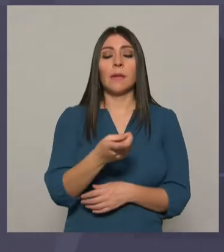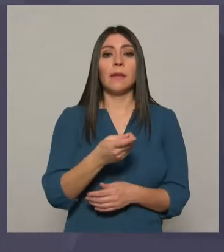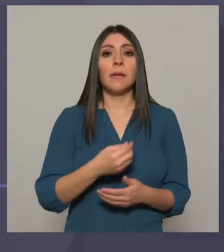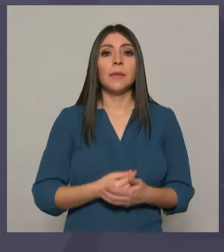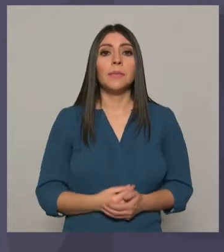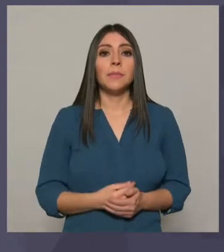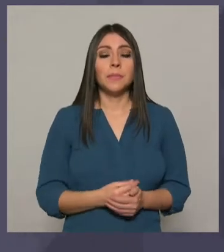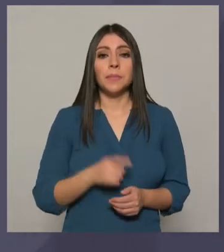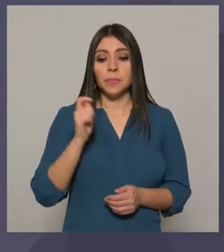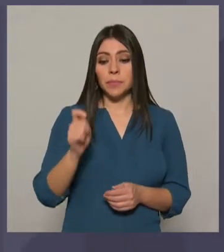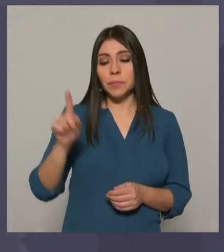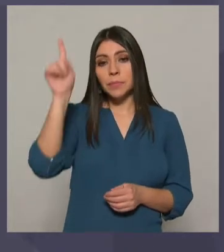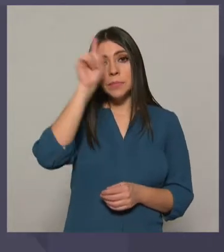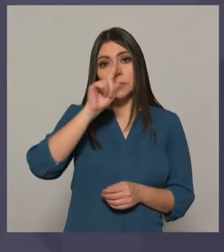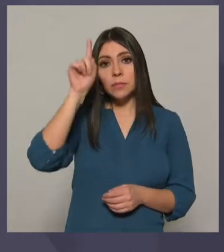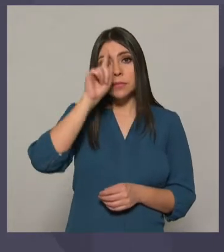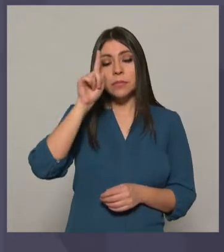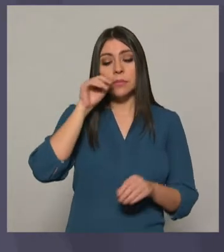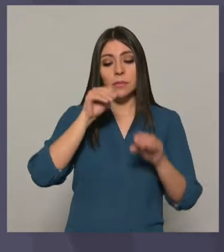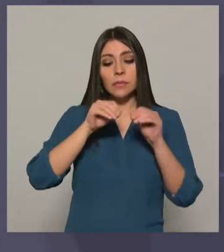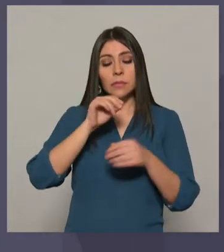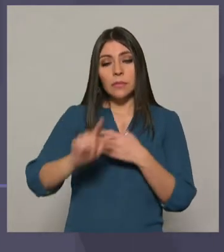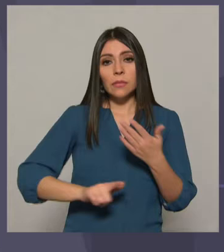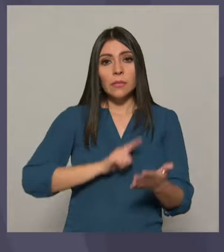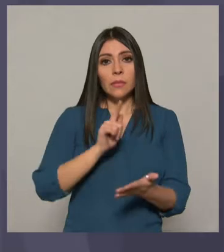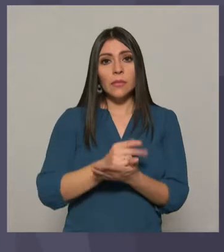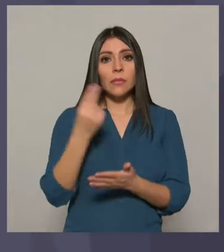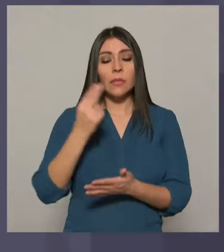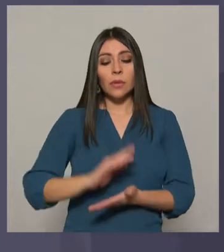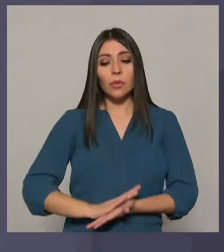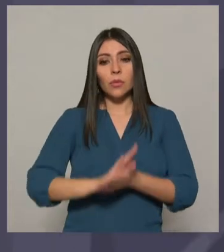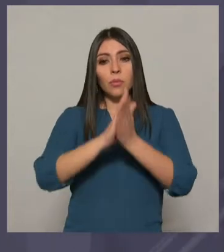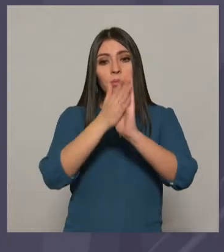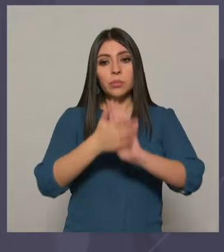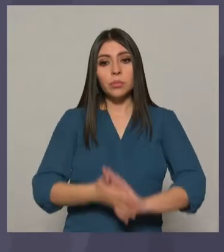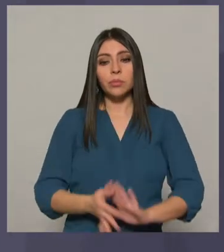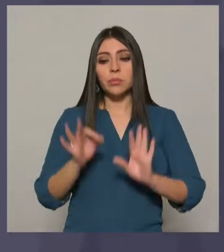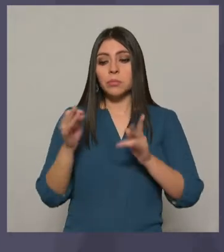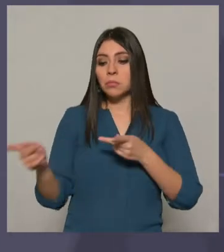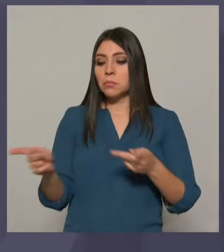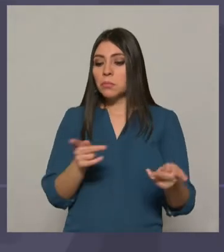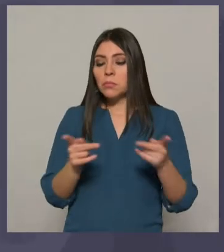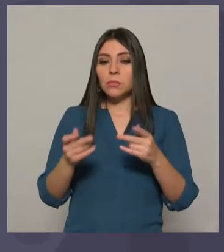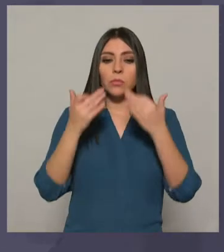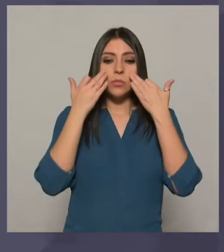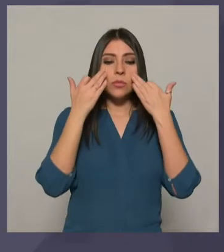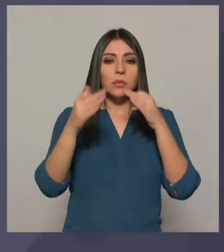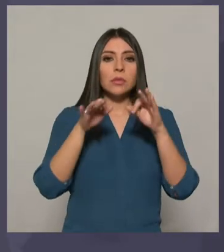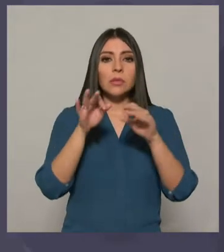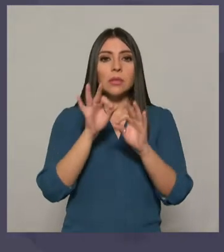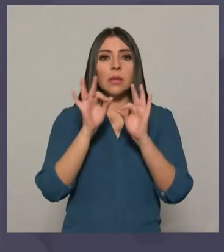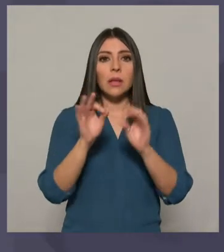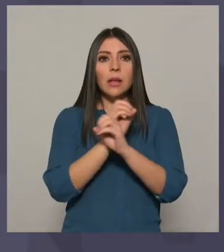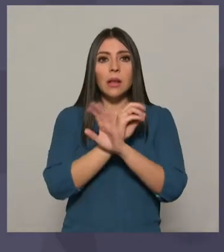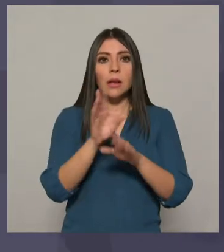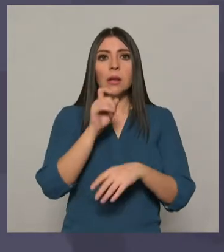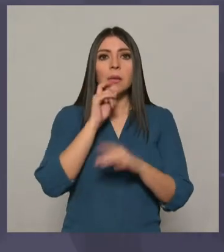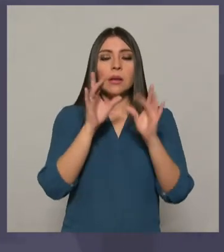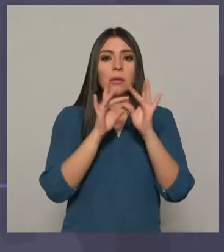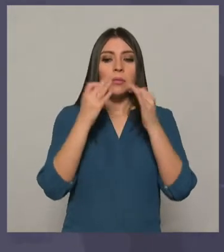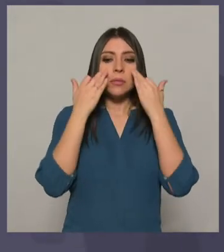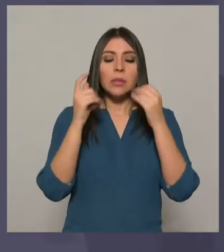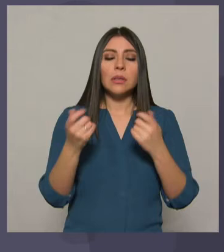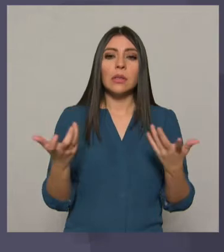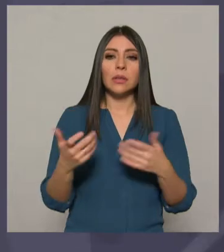la orientación y el ejercicio legislativo debe de traducirse en una coordinación, en transparencia y sobre todo en un tema de rendición de